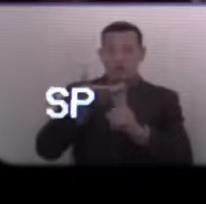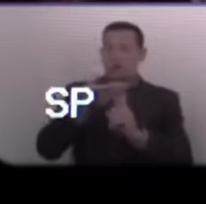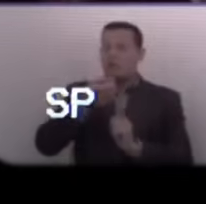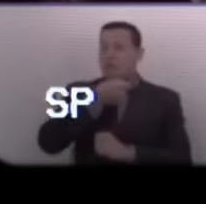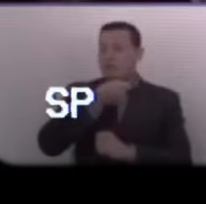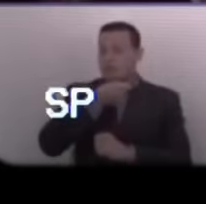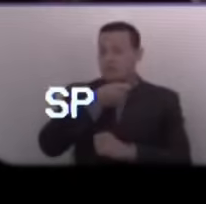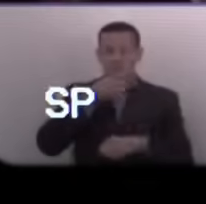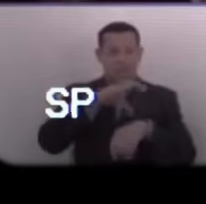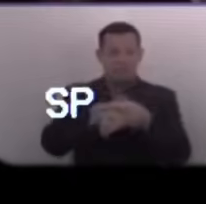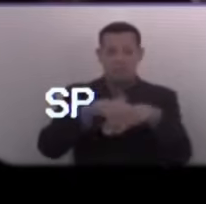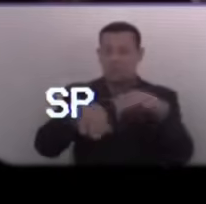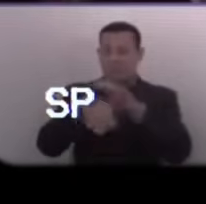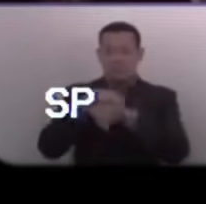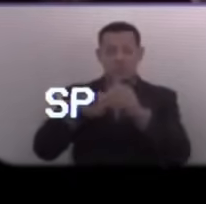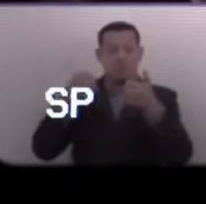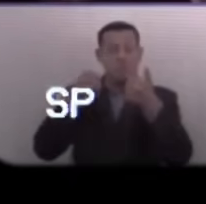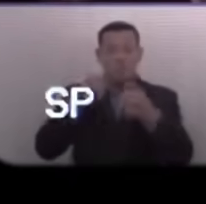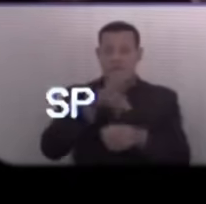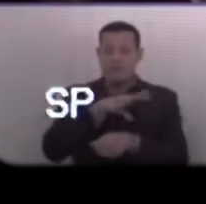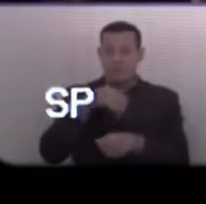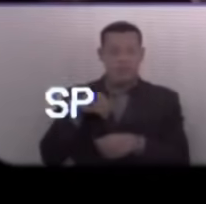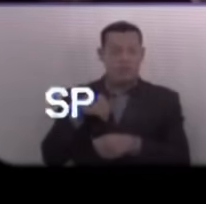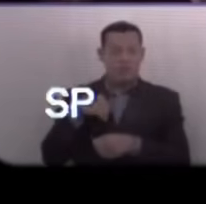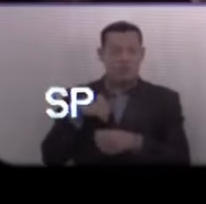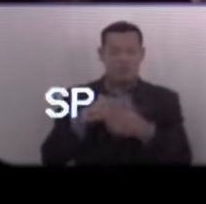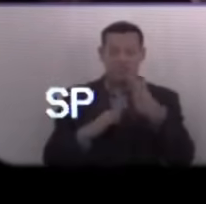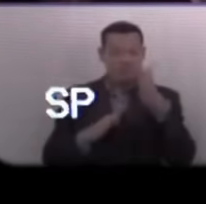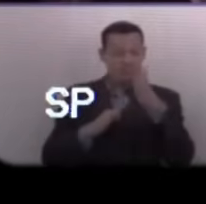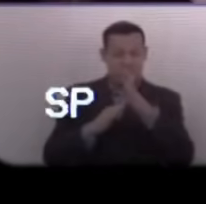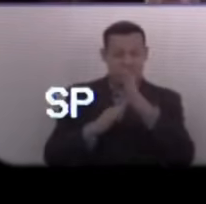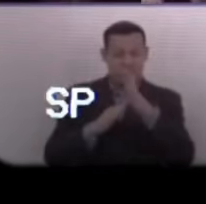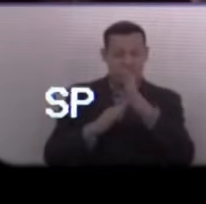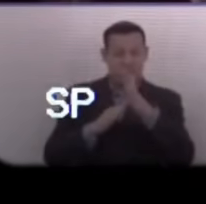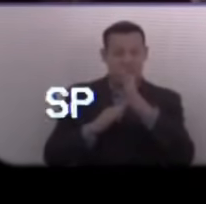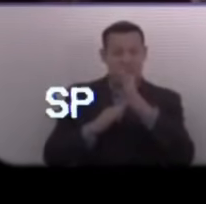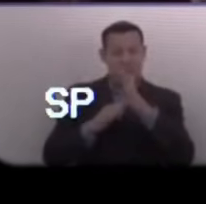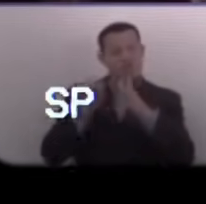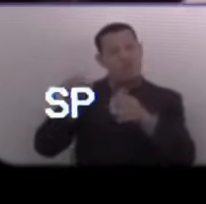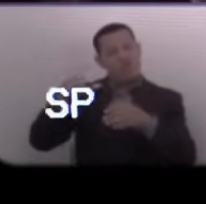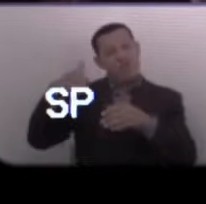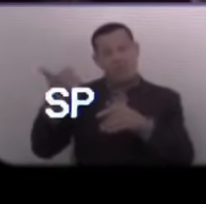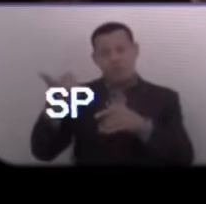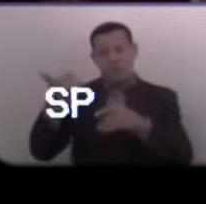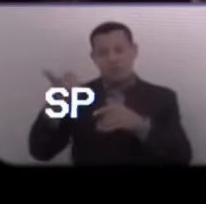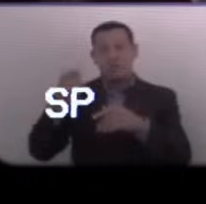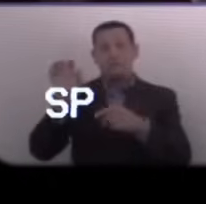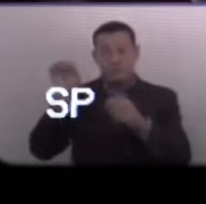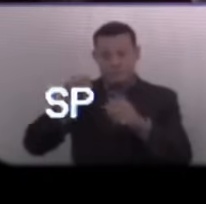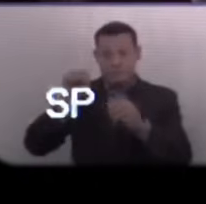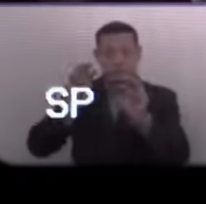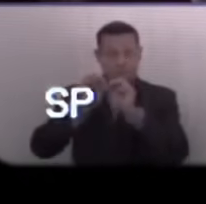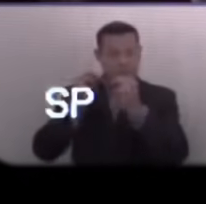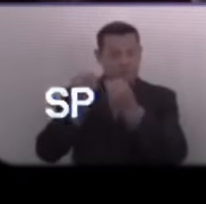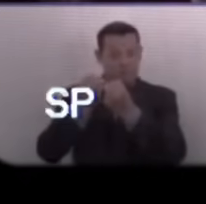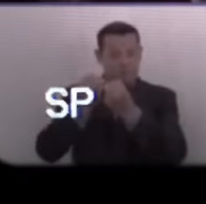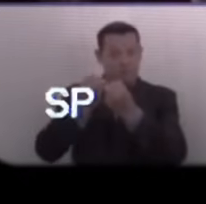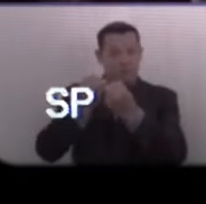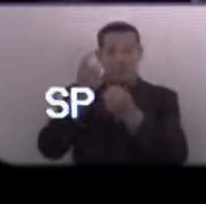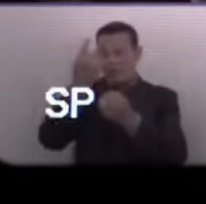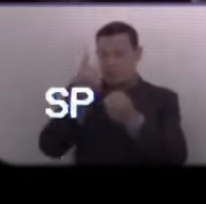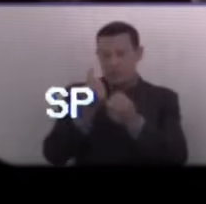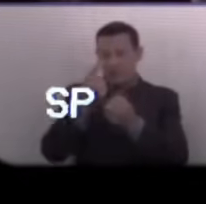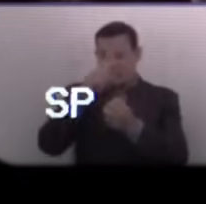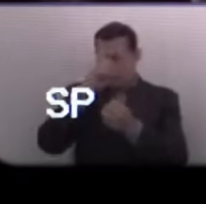Les han detenido su vida a sus familias, los están exponiendo con otros que sí son criminales. Van